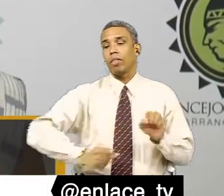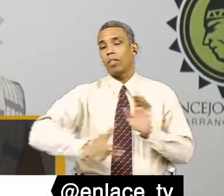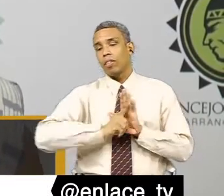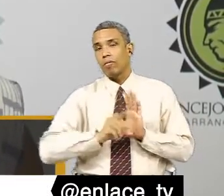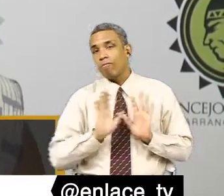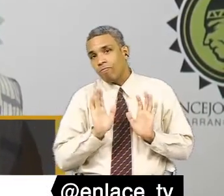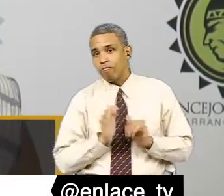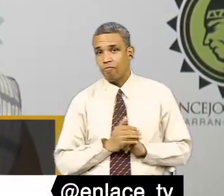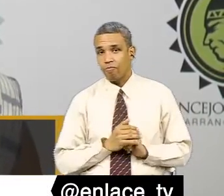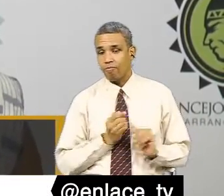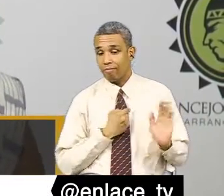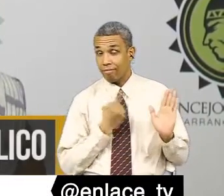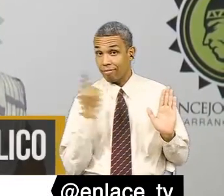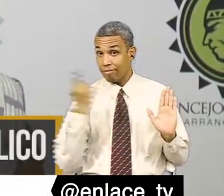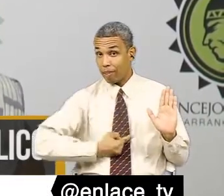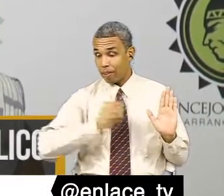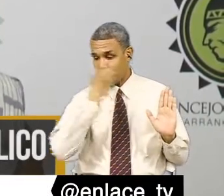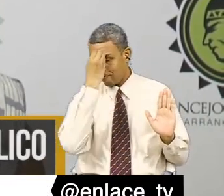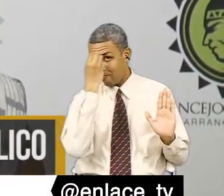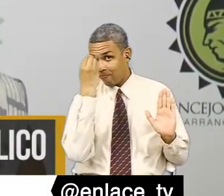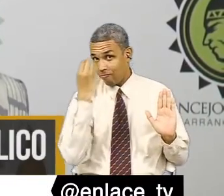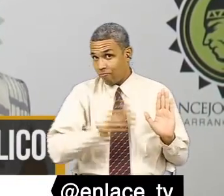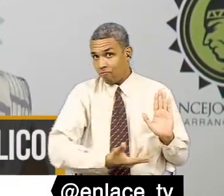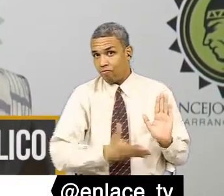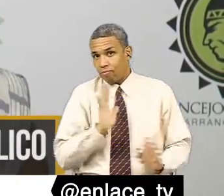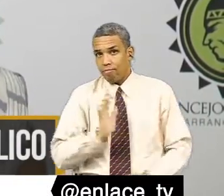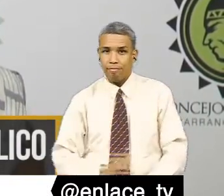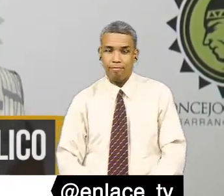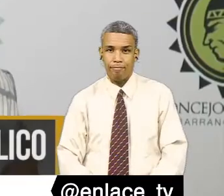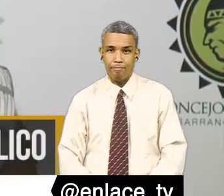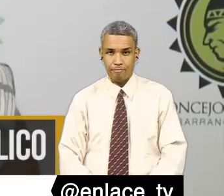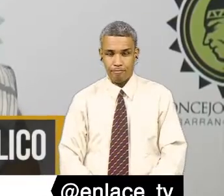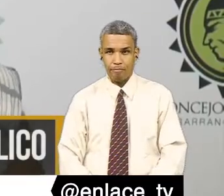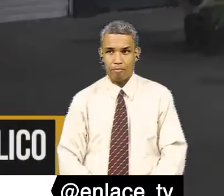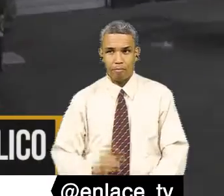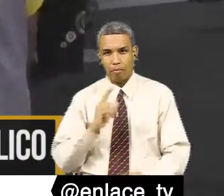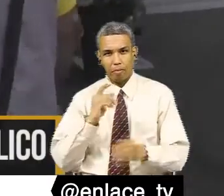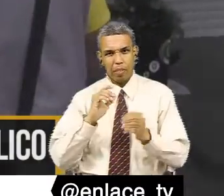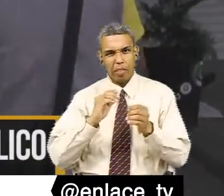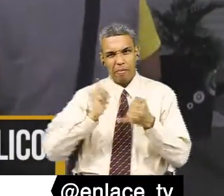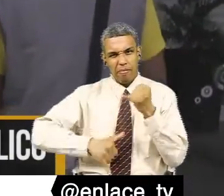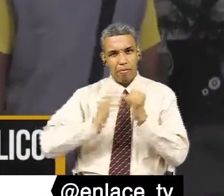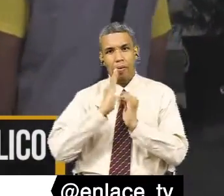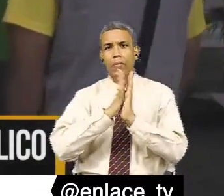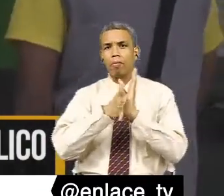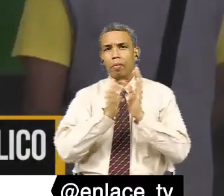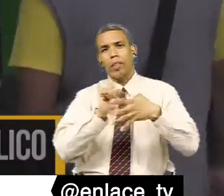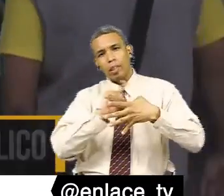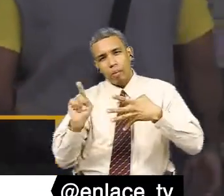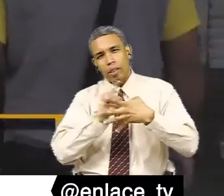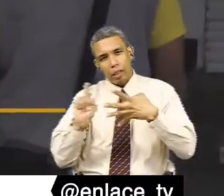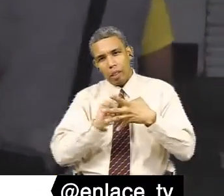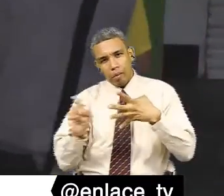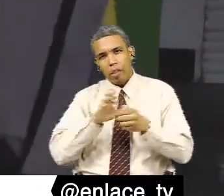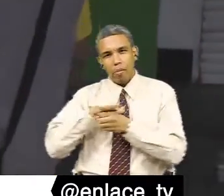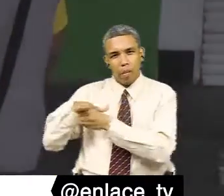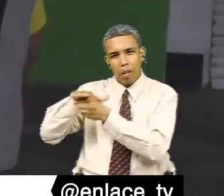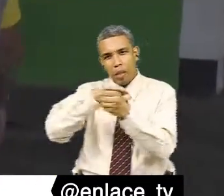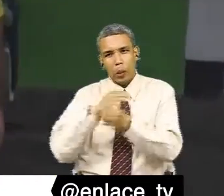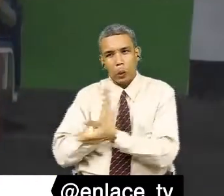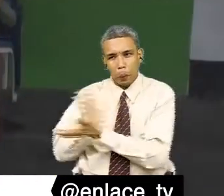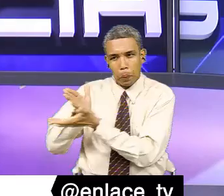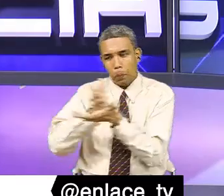nosotros no podemos hacer otra cosa sino acatar la ley. Finalizó diciendo que semanalmente es realizado el operativo en diferentes puntos de la